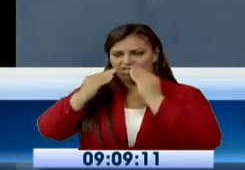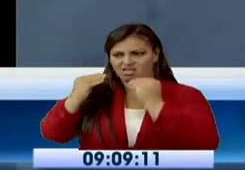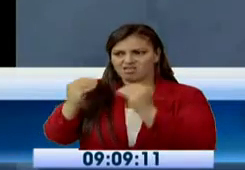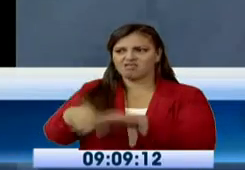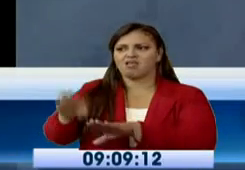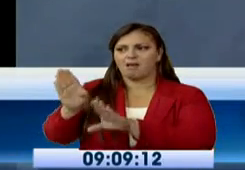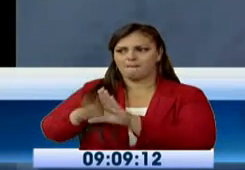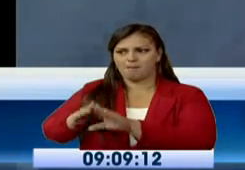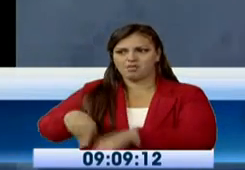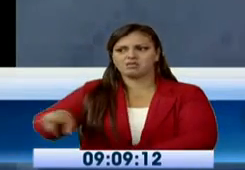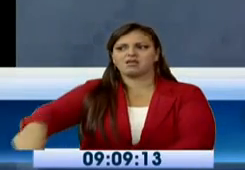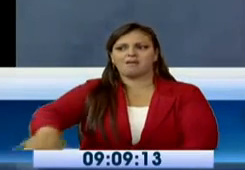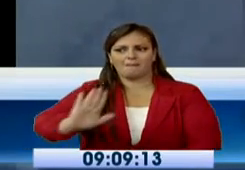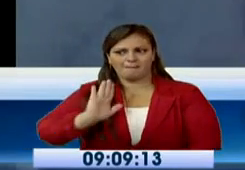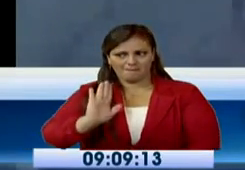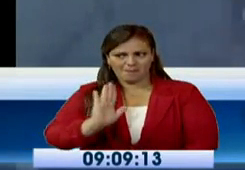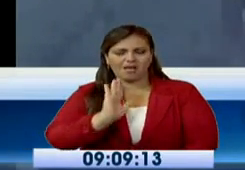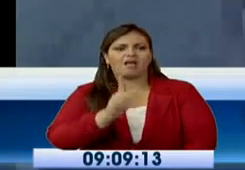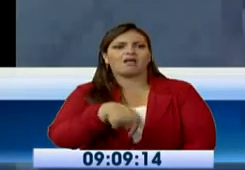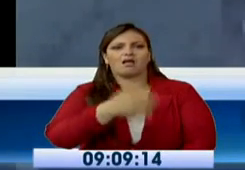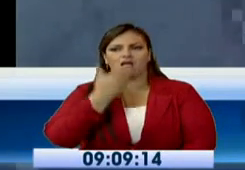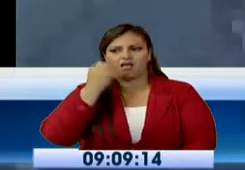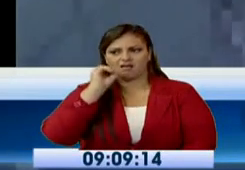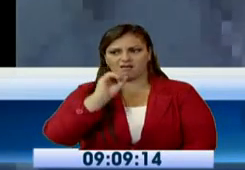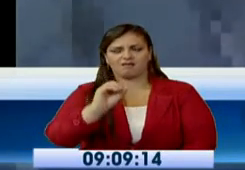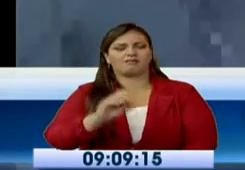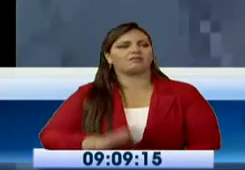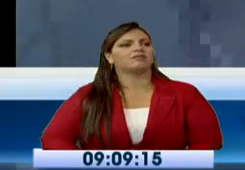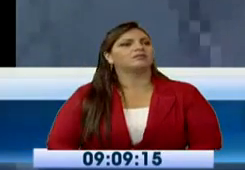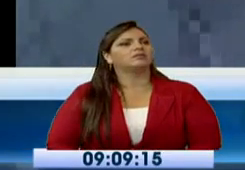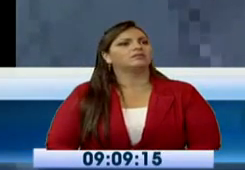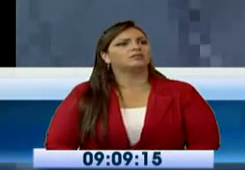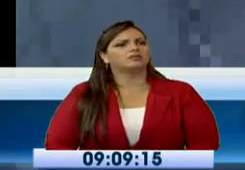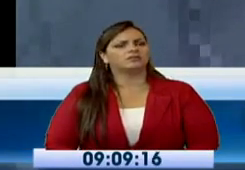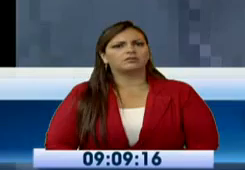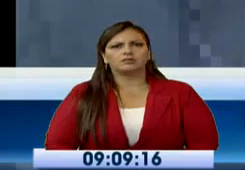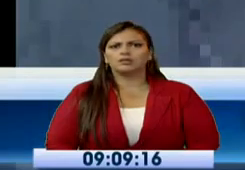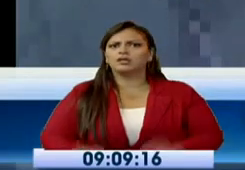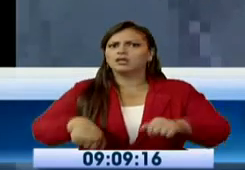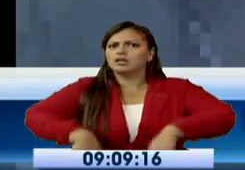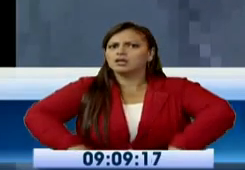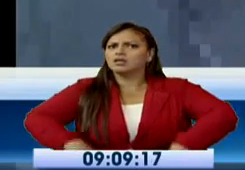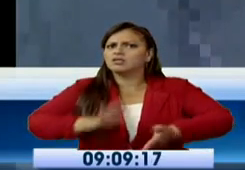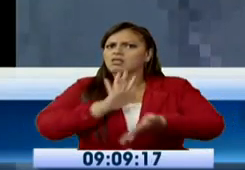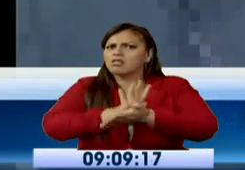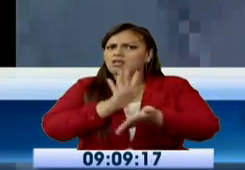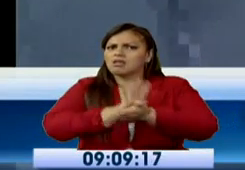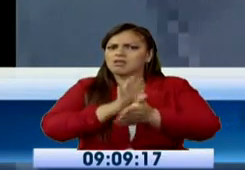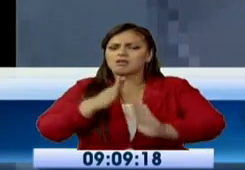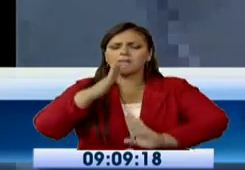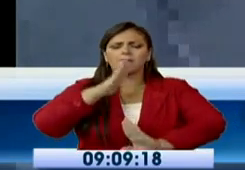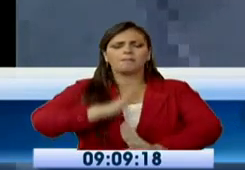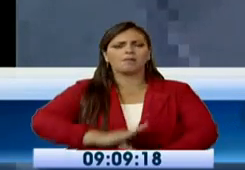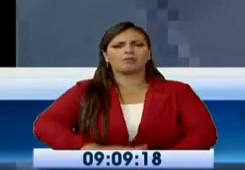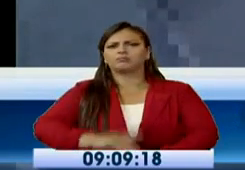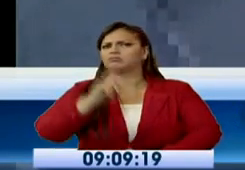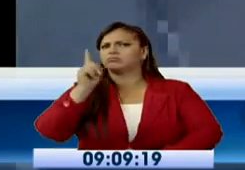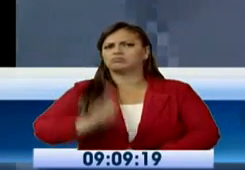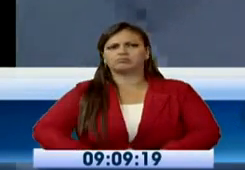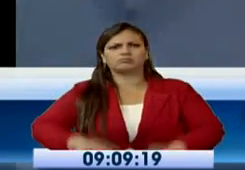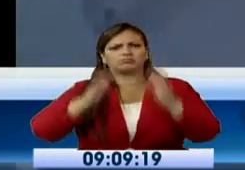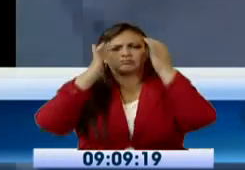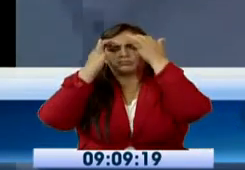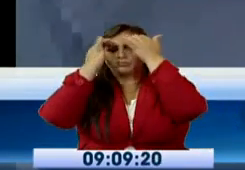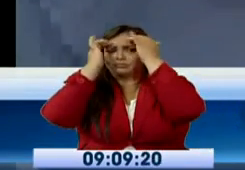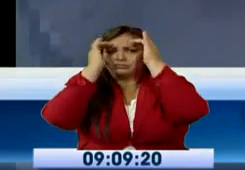somos nosotros y que quieren a las buenas o van a querer a las malas. No hay paz ni tranquilidad porque todo el mundo estamos con temor de que cualquiera de ellos